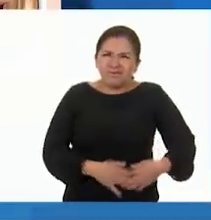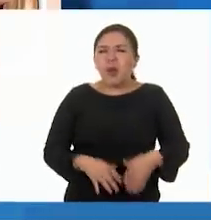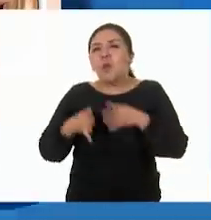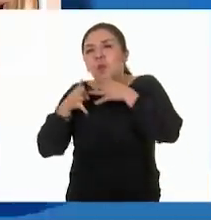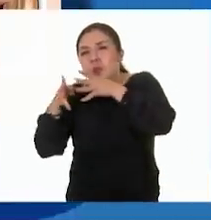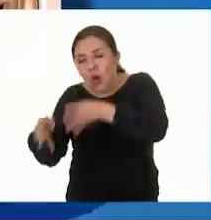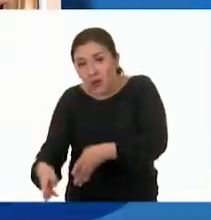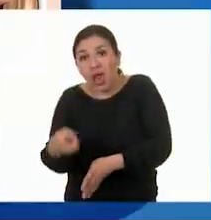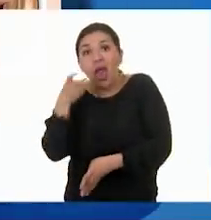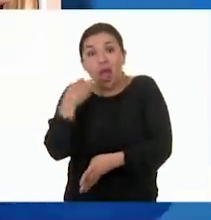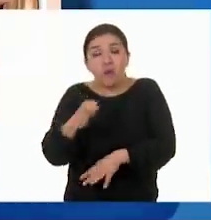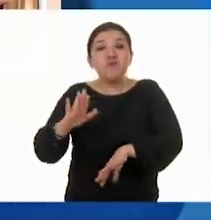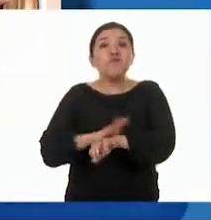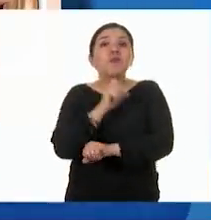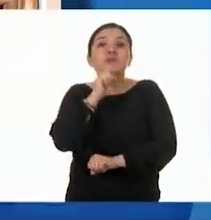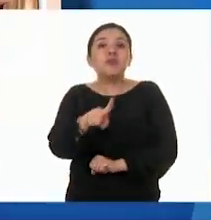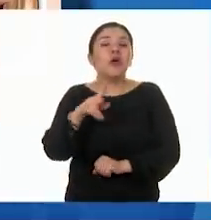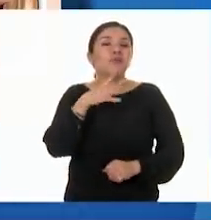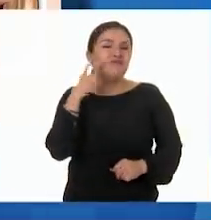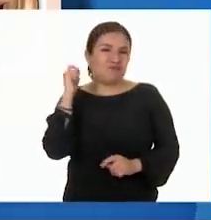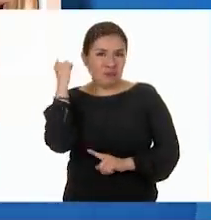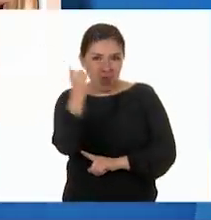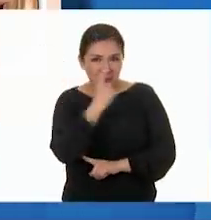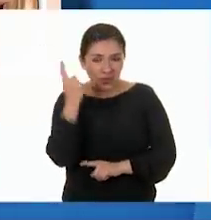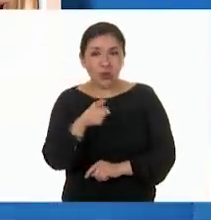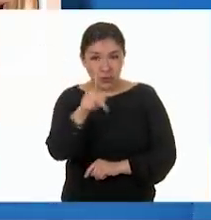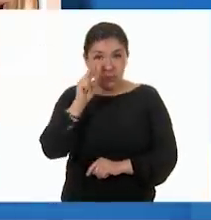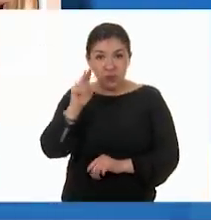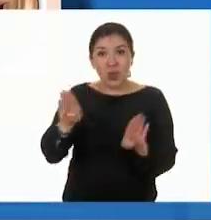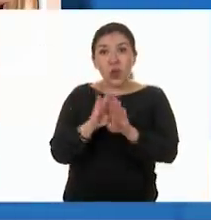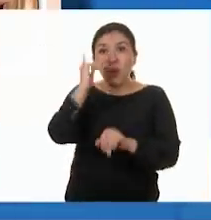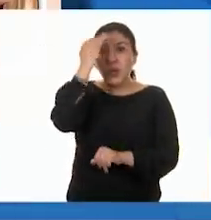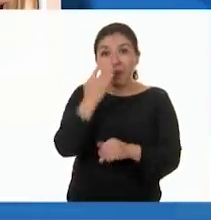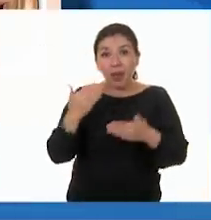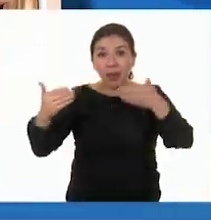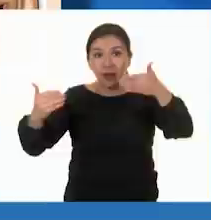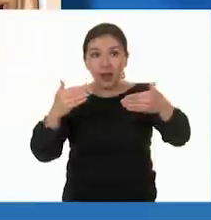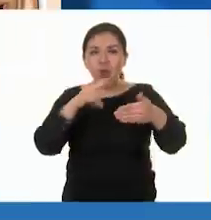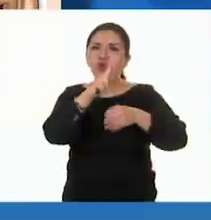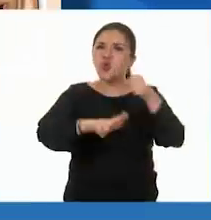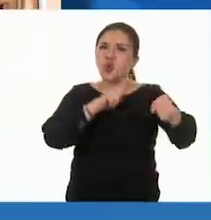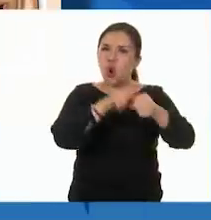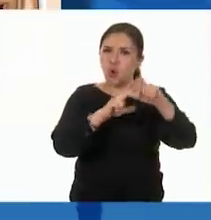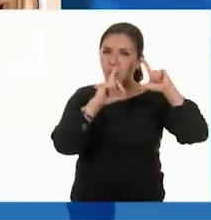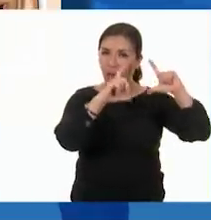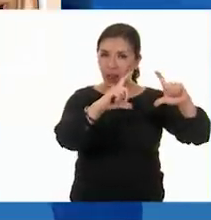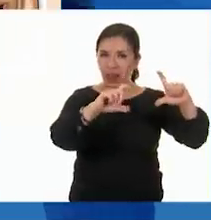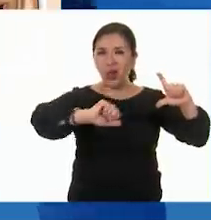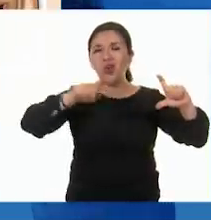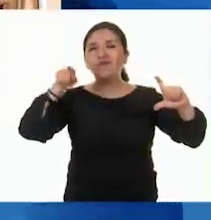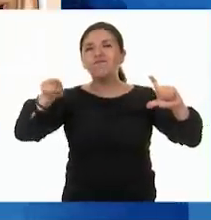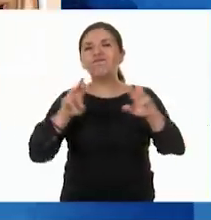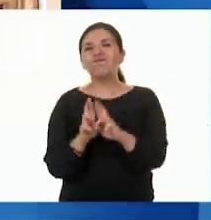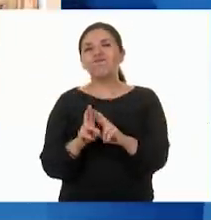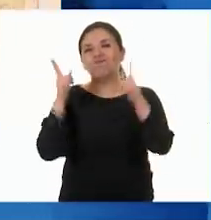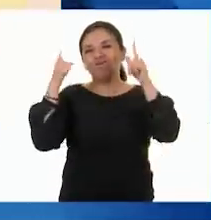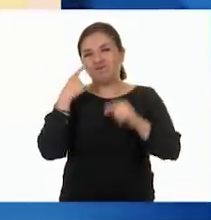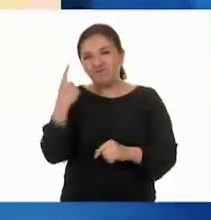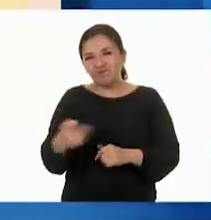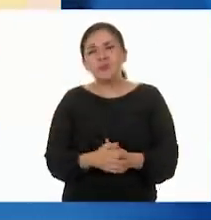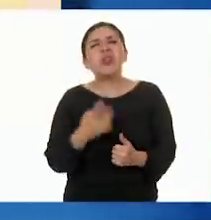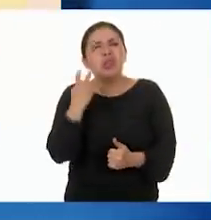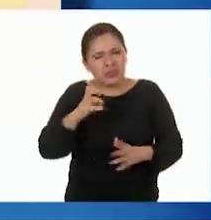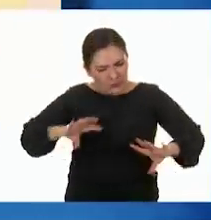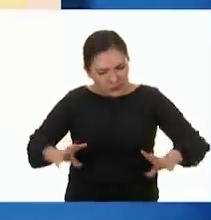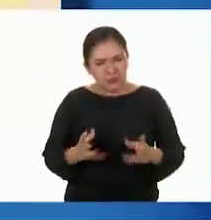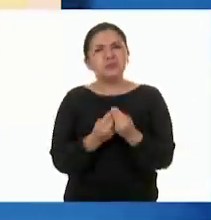vómitos como resultado del vértigo. Mira, podemos ver dos imágenes, un tímpano normal y un tímpano roto. Pero a todo